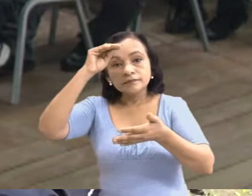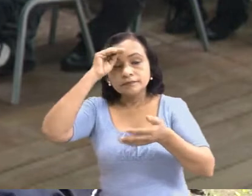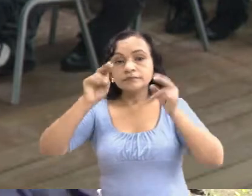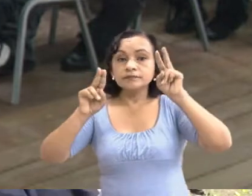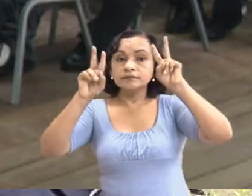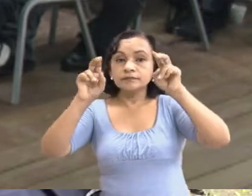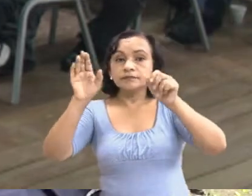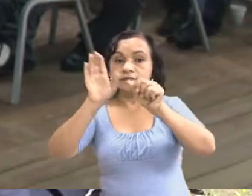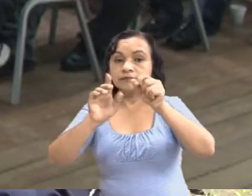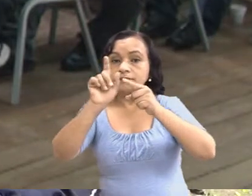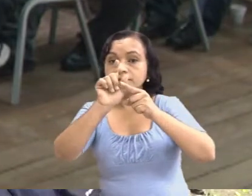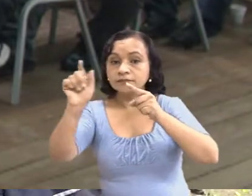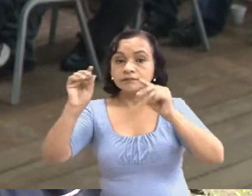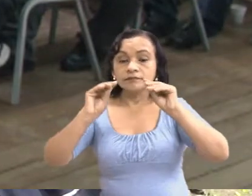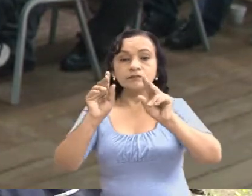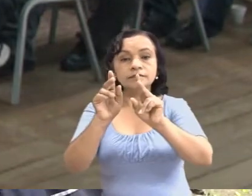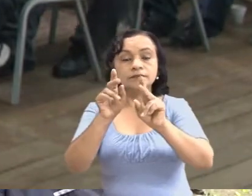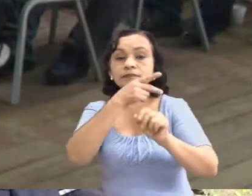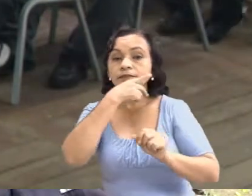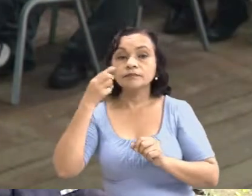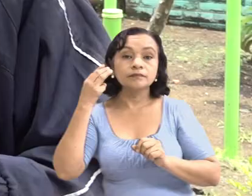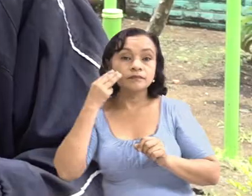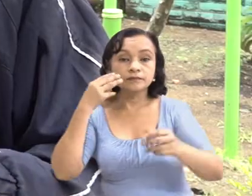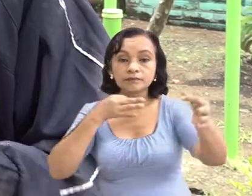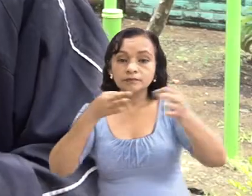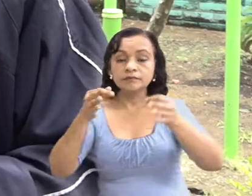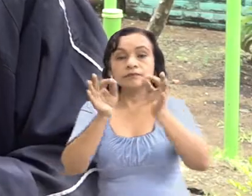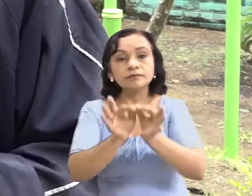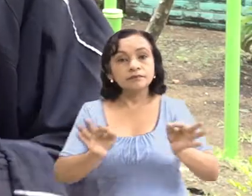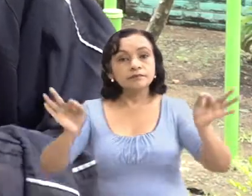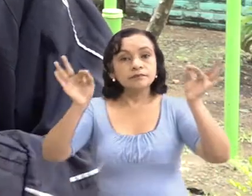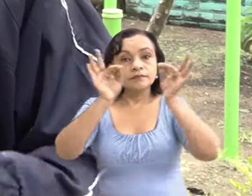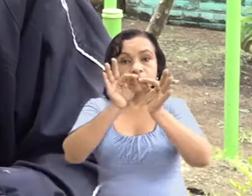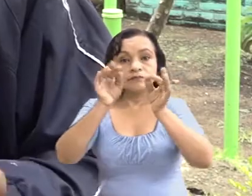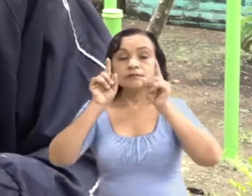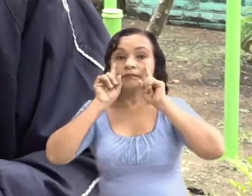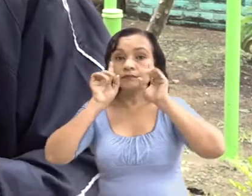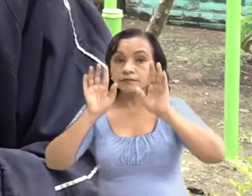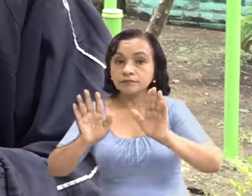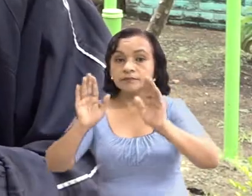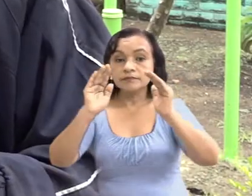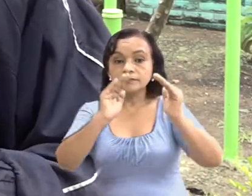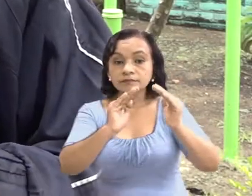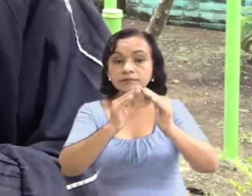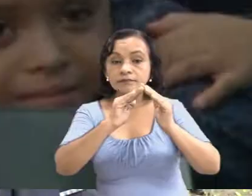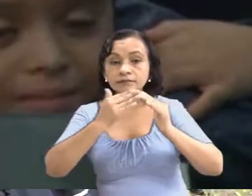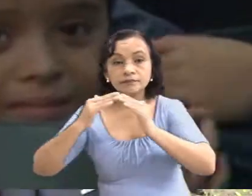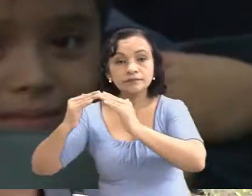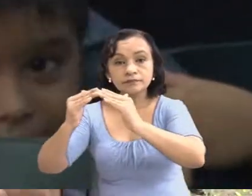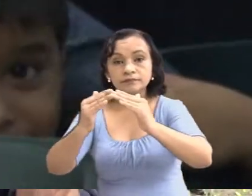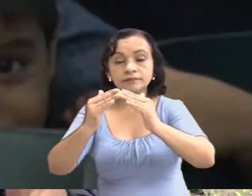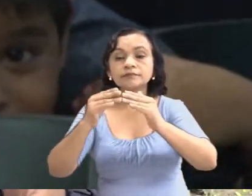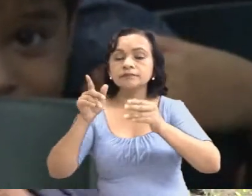impartimos temas mensuales, encuentros a padres de familia donde se le da a conocer la importancia de mantener esa seguridad en cada una de las